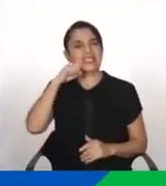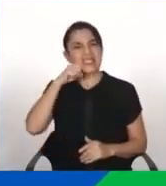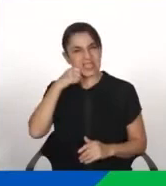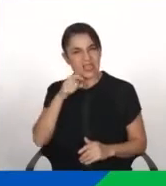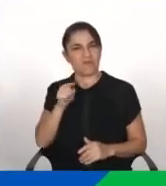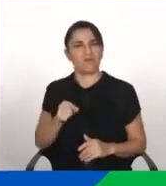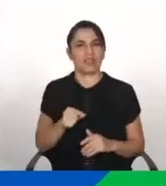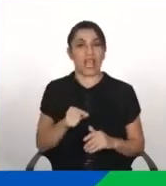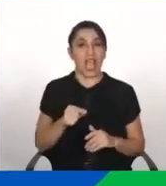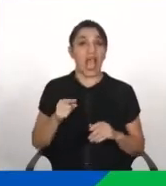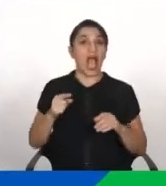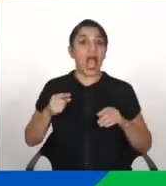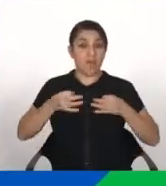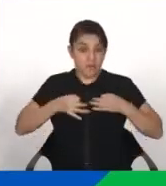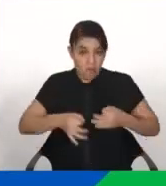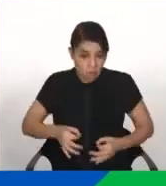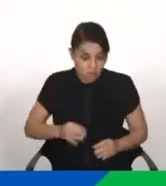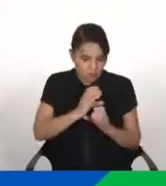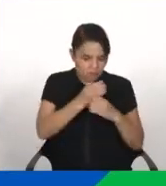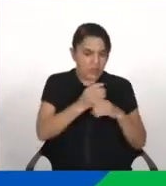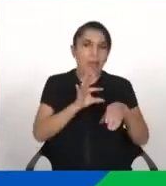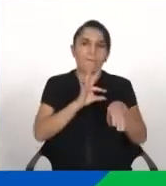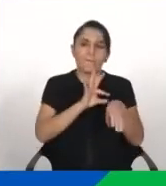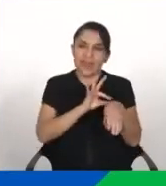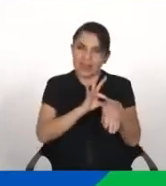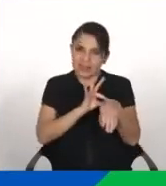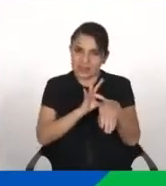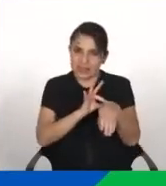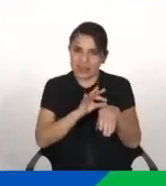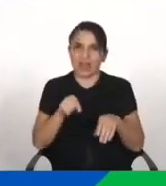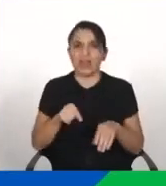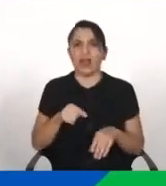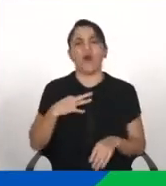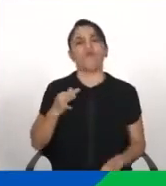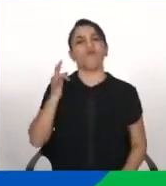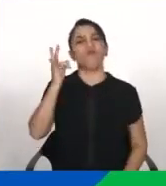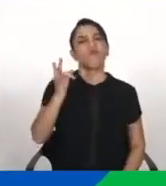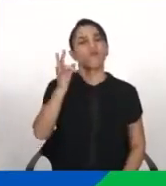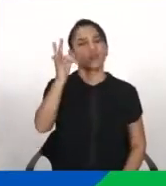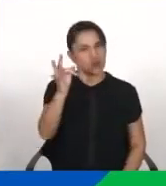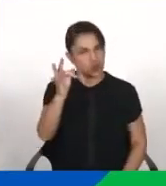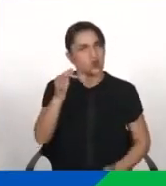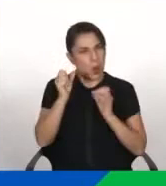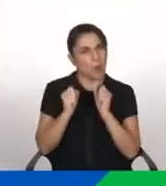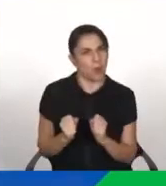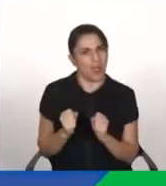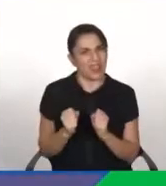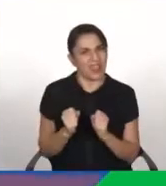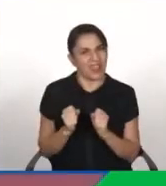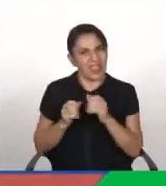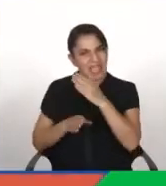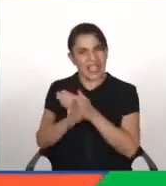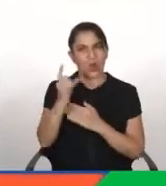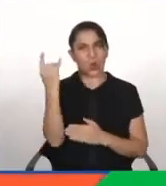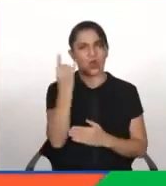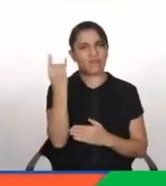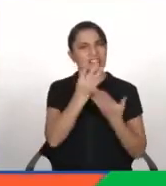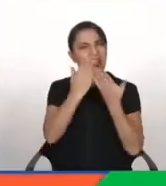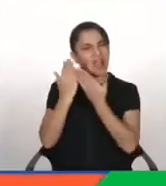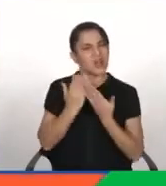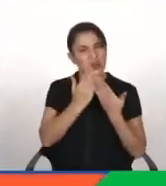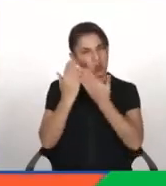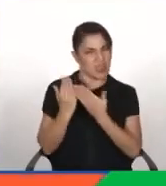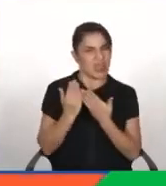y tal vez son jóvenes y todavía no han entrado a la universidad. Entonces, ¿tiene futuro? ¿Vale la pena entrar a estudiar biomedicina? Yo creo